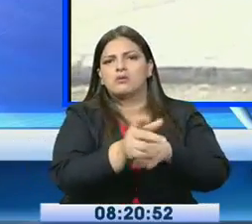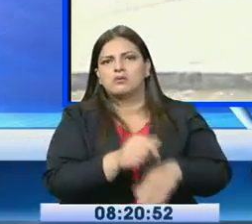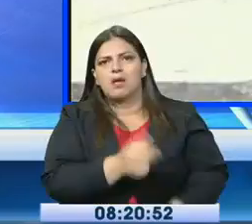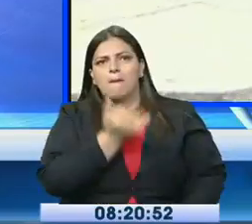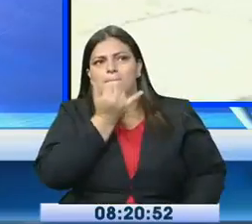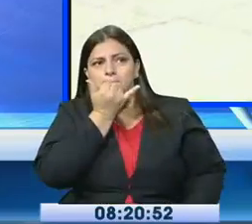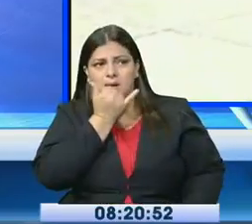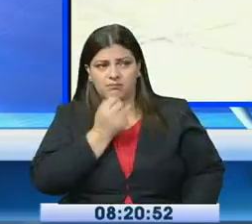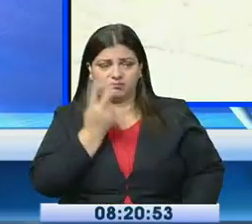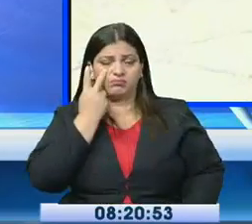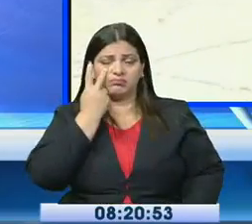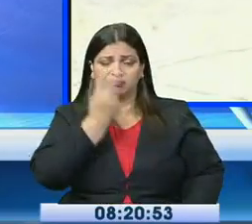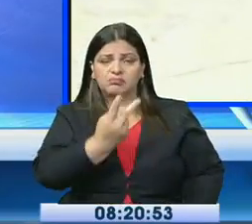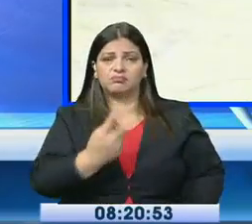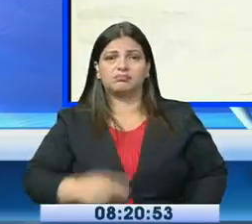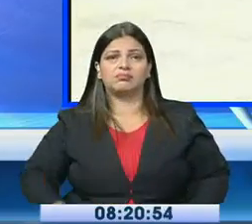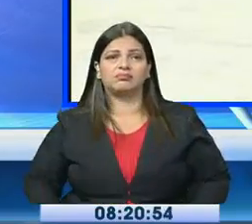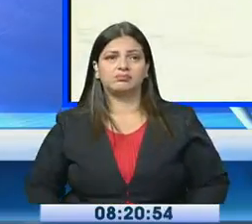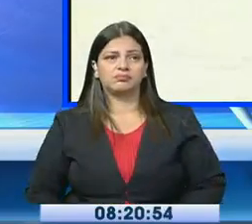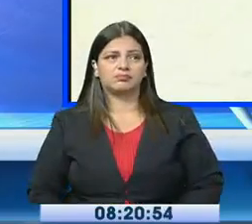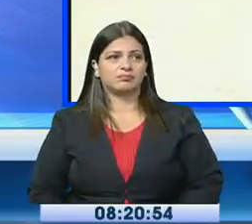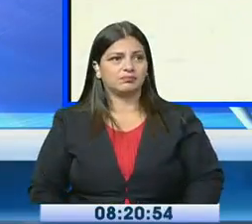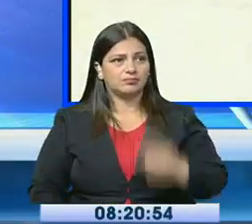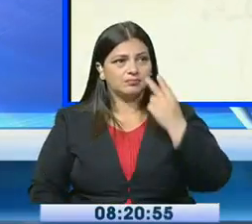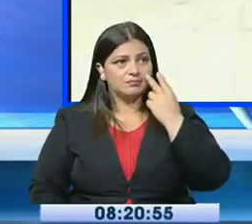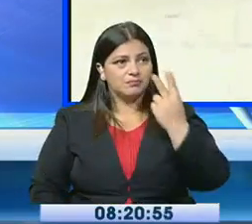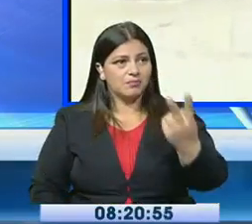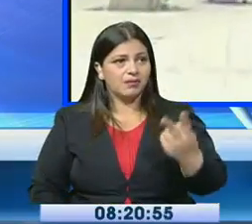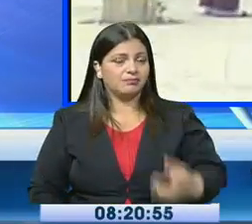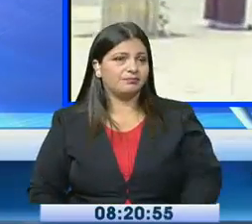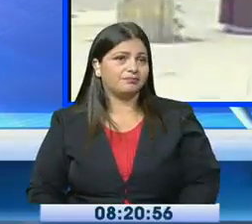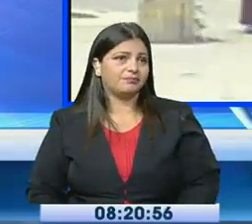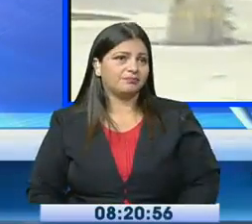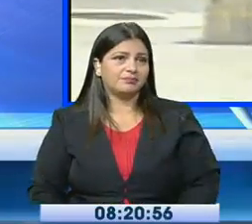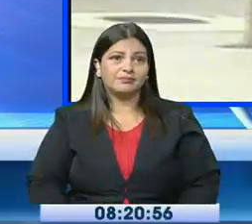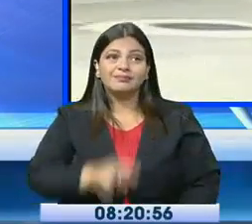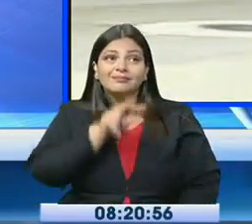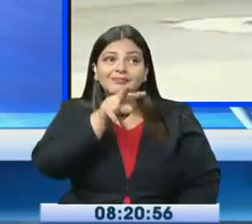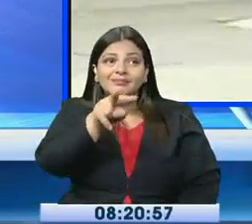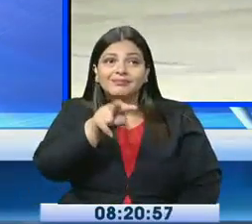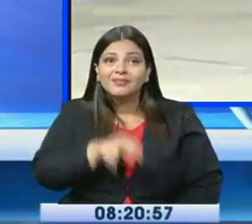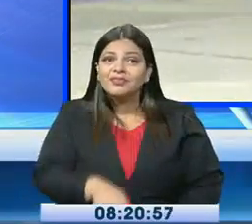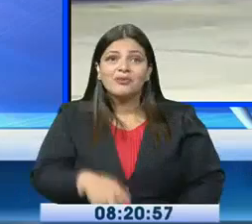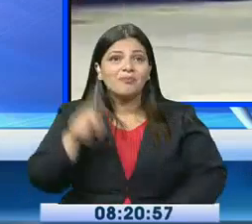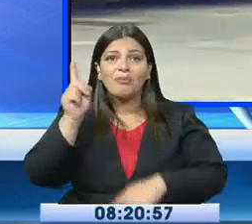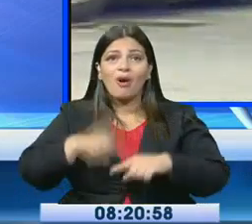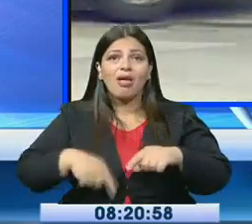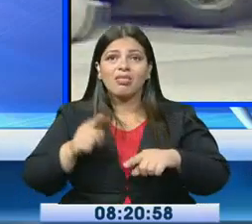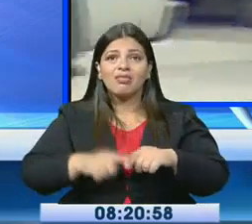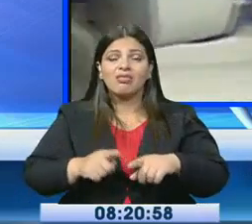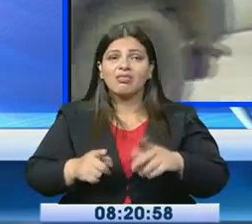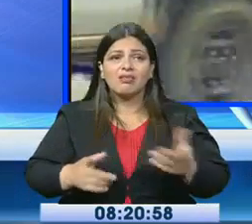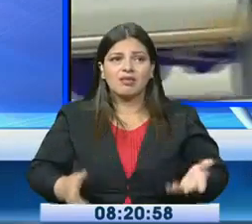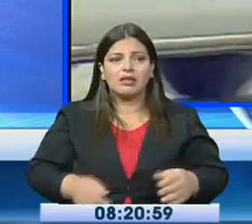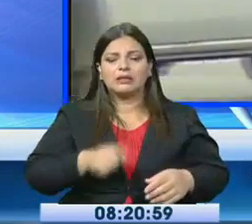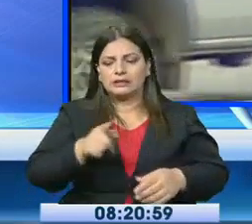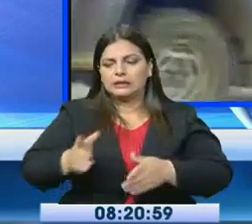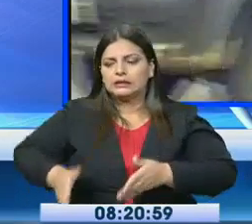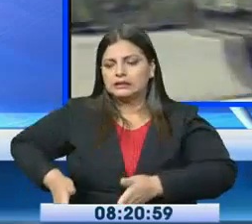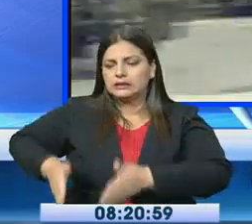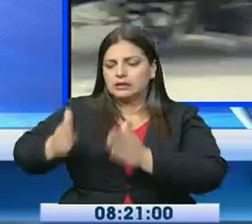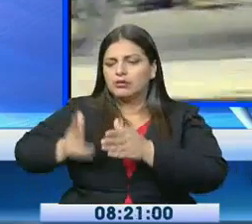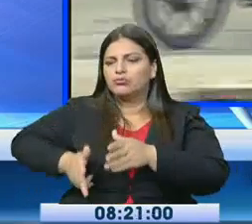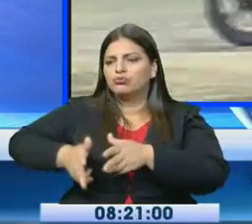salen a la avenida y no pueden hacerlo. Así que, mira. Ahí están. Dos ejemplos, ahí están. ¿Por qué circulan por la